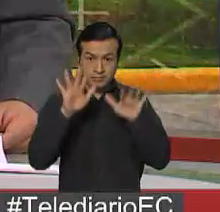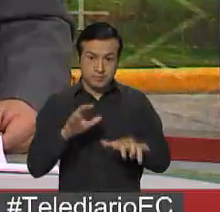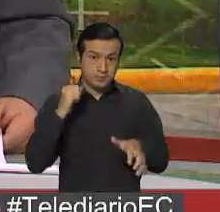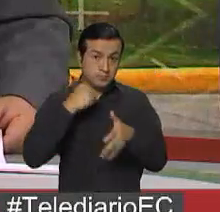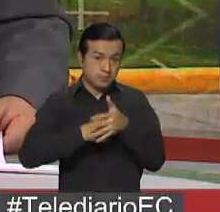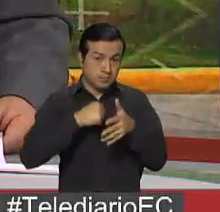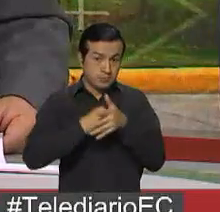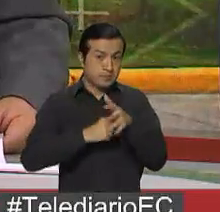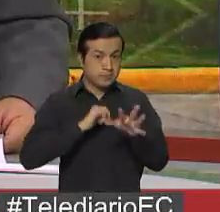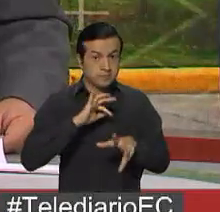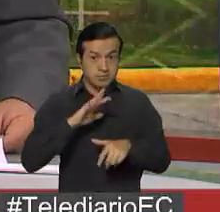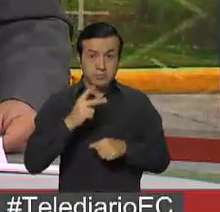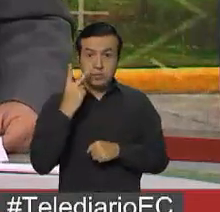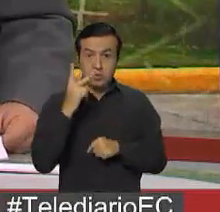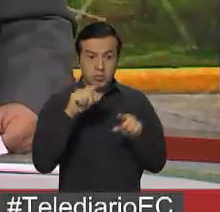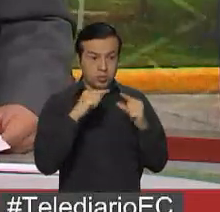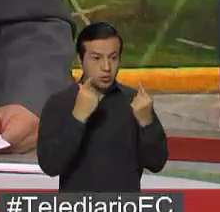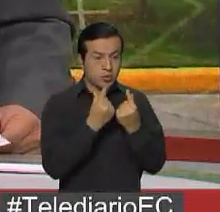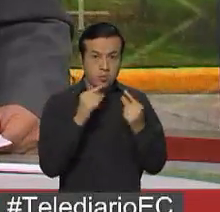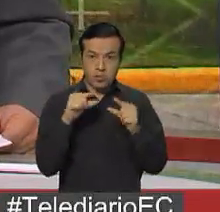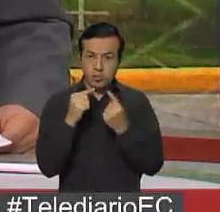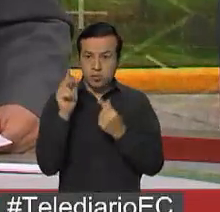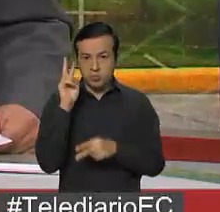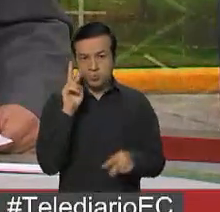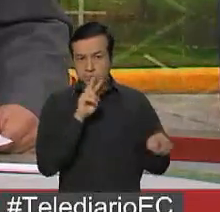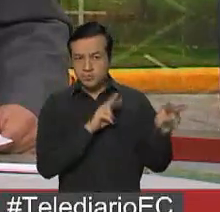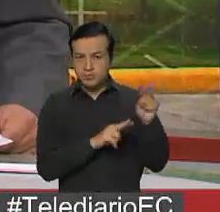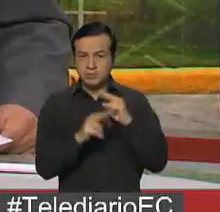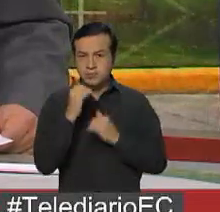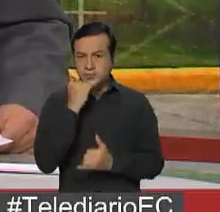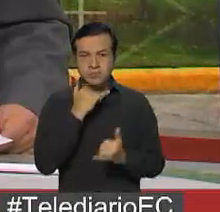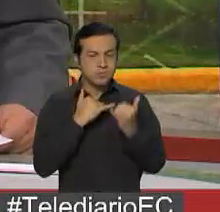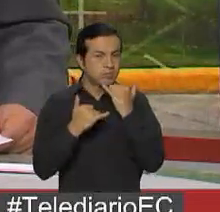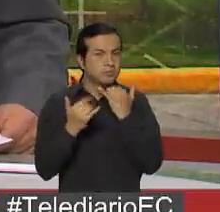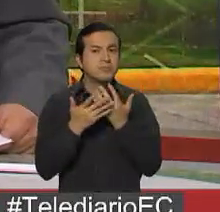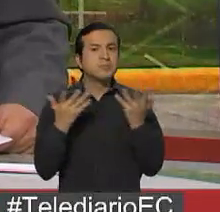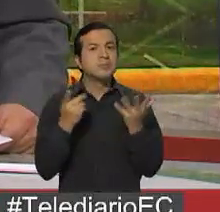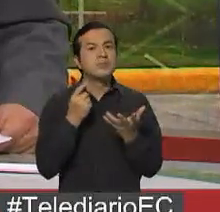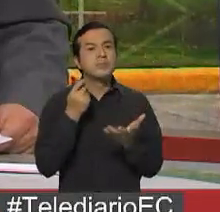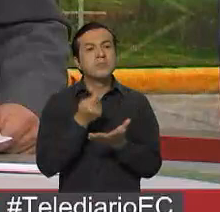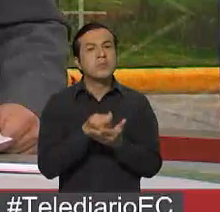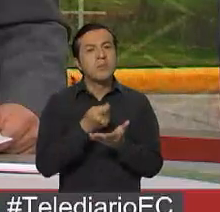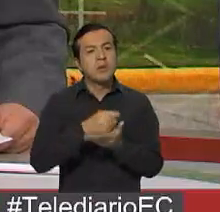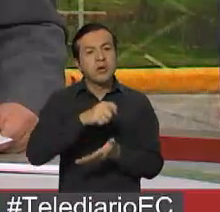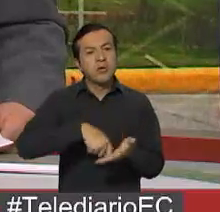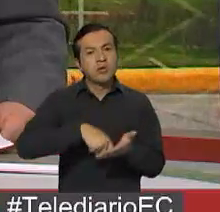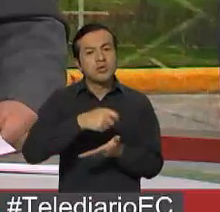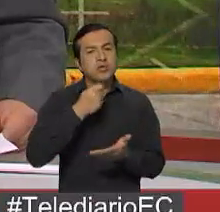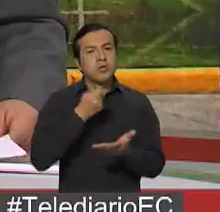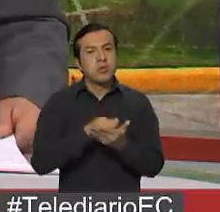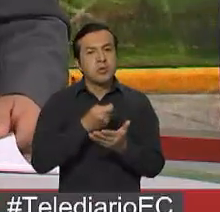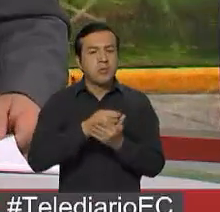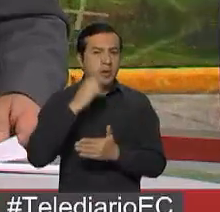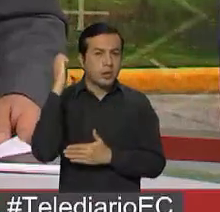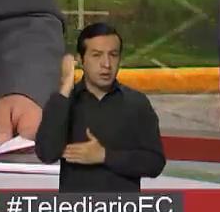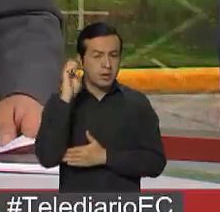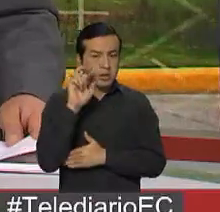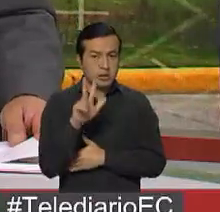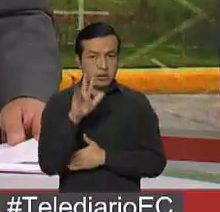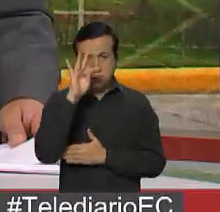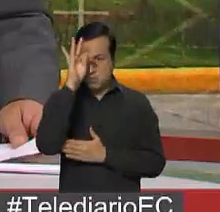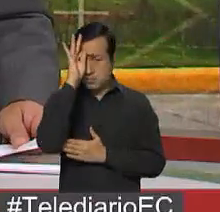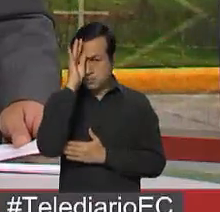instaló dos unidades para determinar irregularidades en las contrataciones emergentes de tres casas de